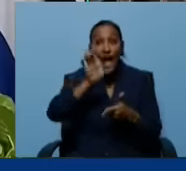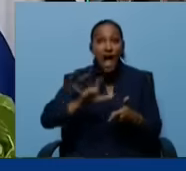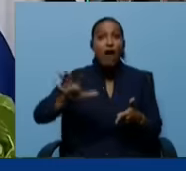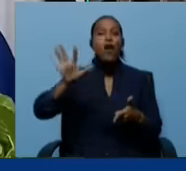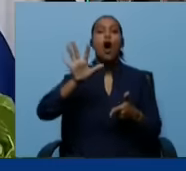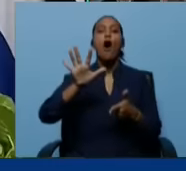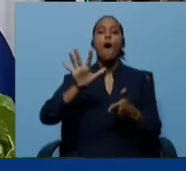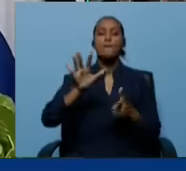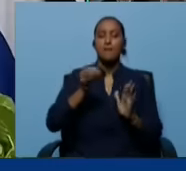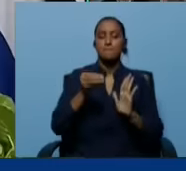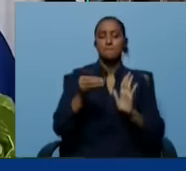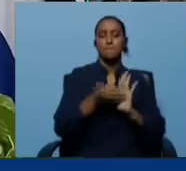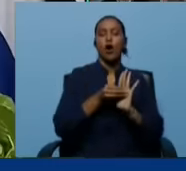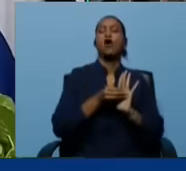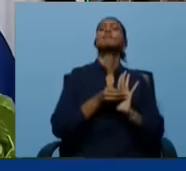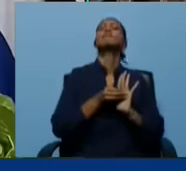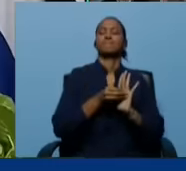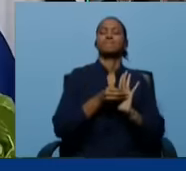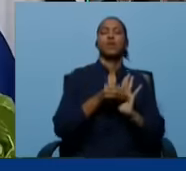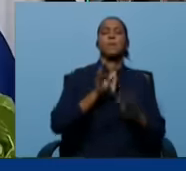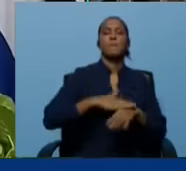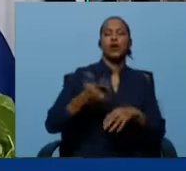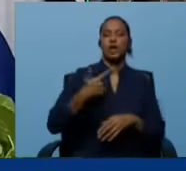A través de la esclavitud.